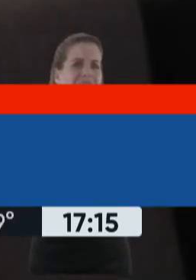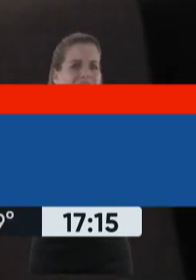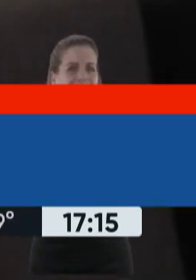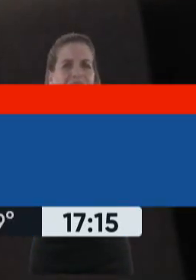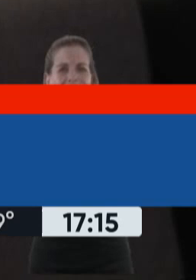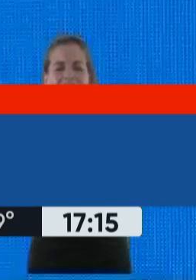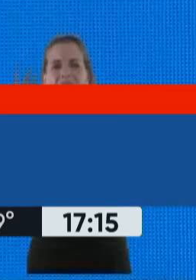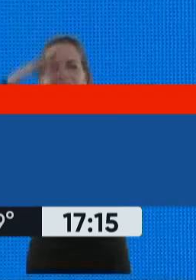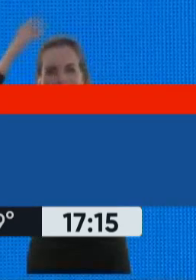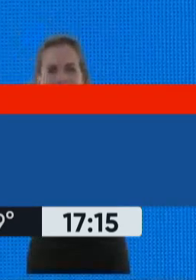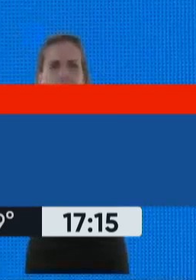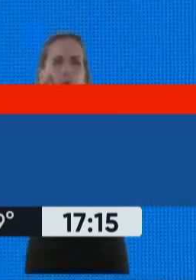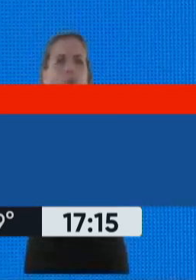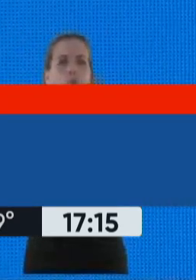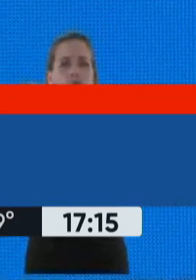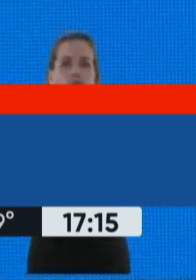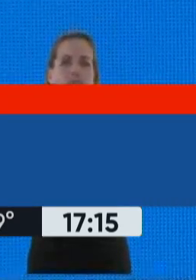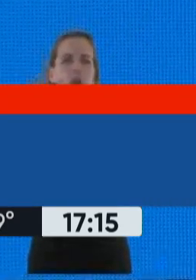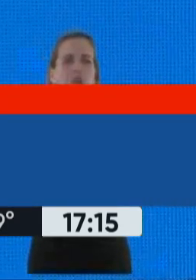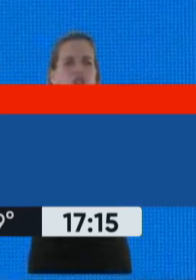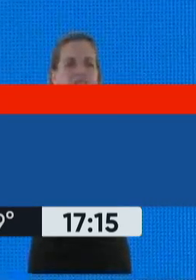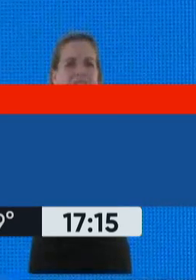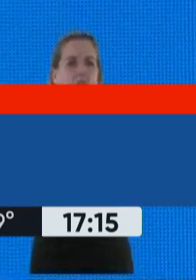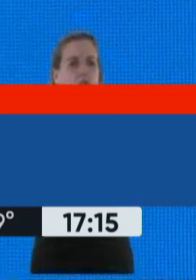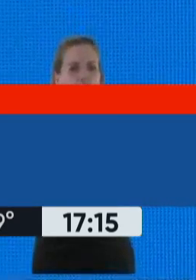que administraba o postergar sus obras